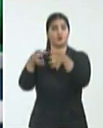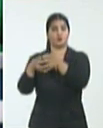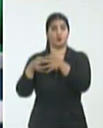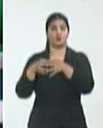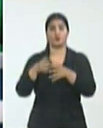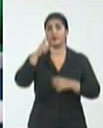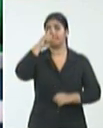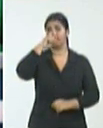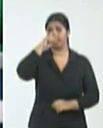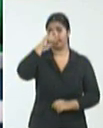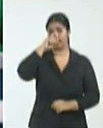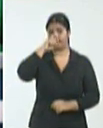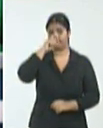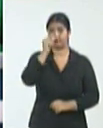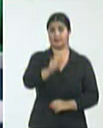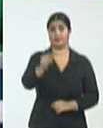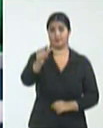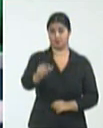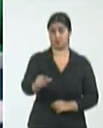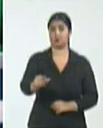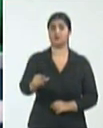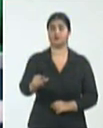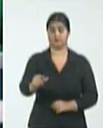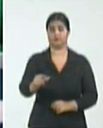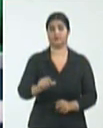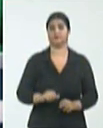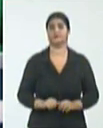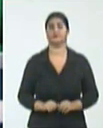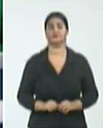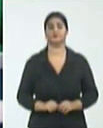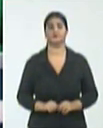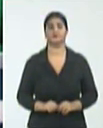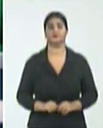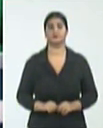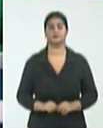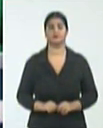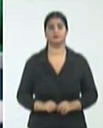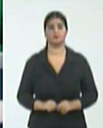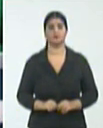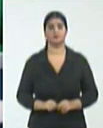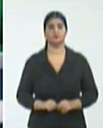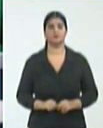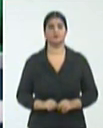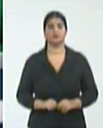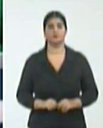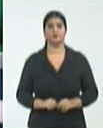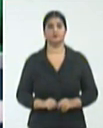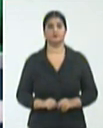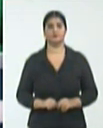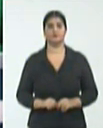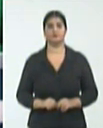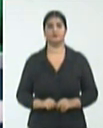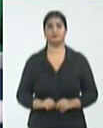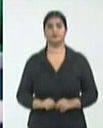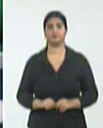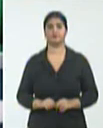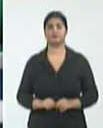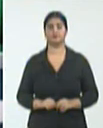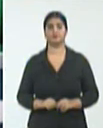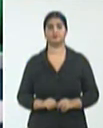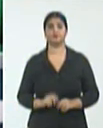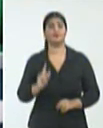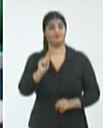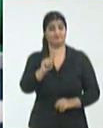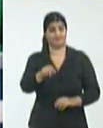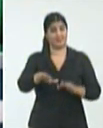nuevamente, con la composición que ha ido variando. Y podemos decir y lamentar que entre 50 y 59